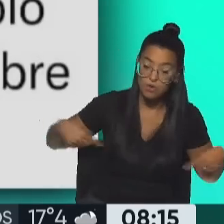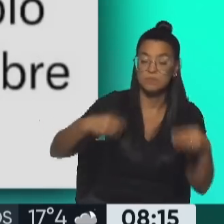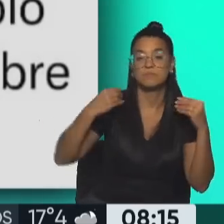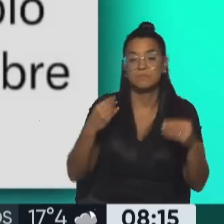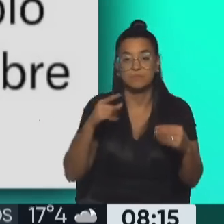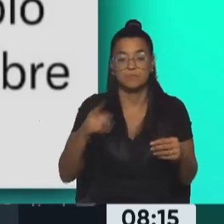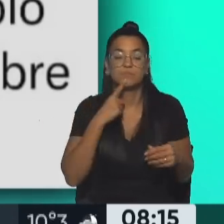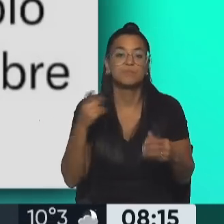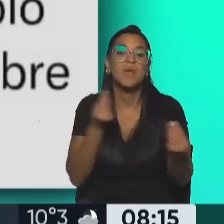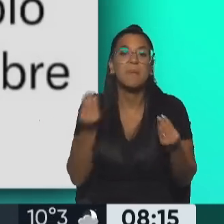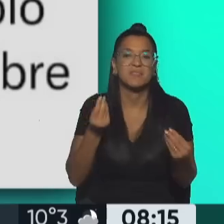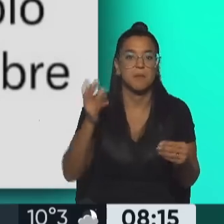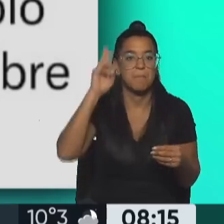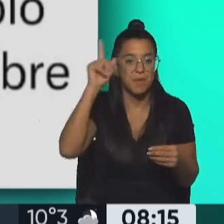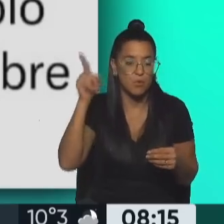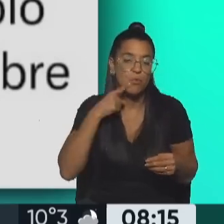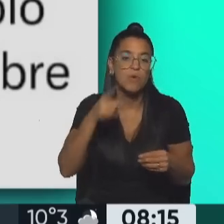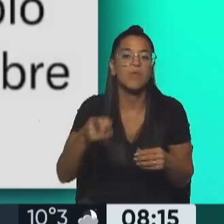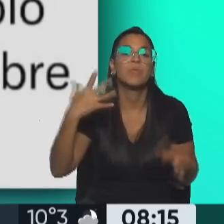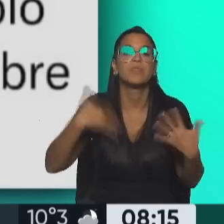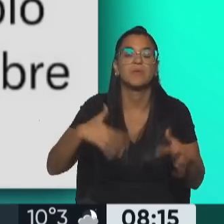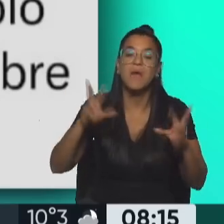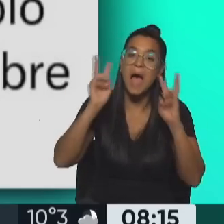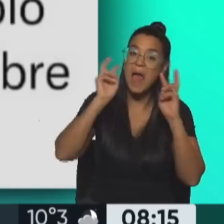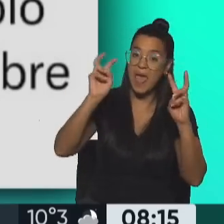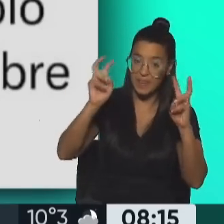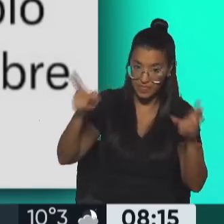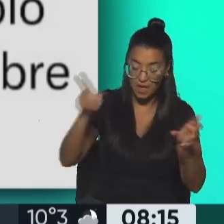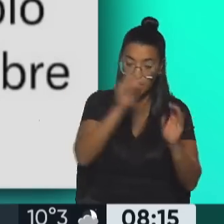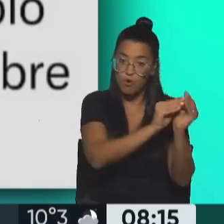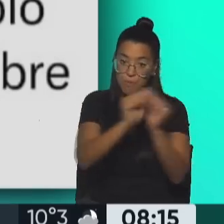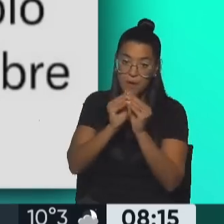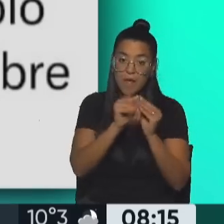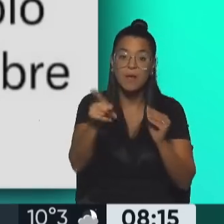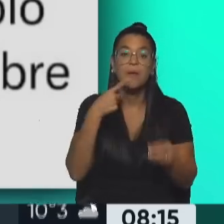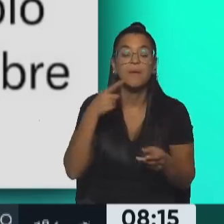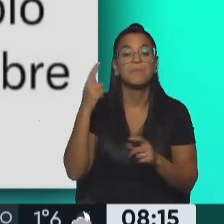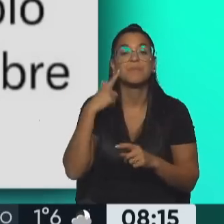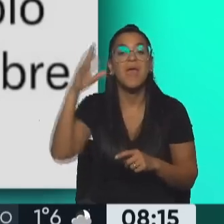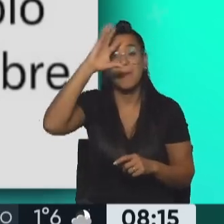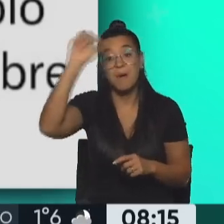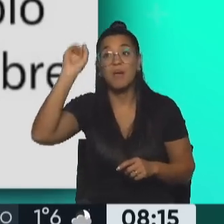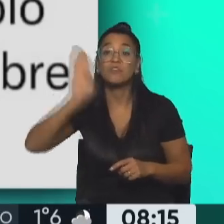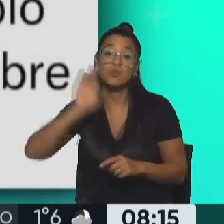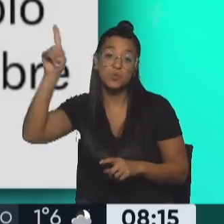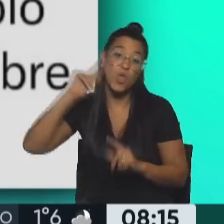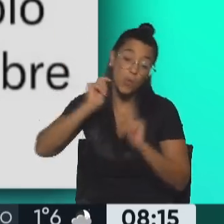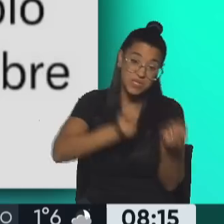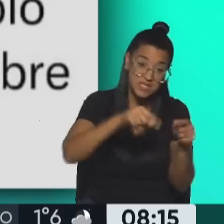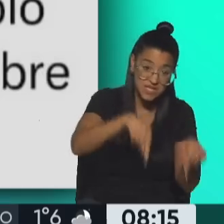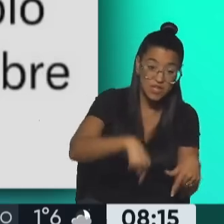de lo que sucede en Perú dice alerta compatriotas la visita del embajadora de Estados Unidos